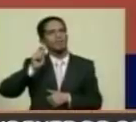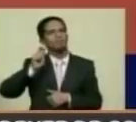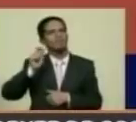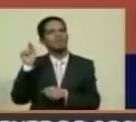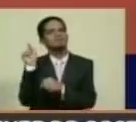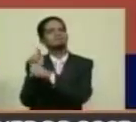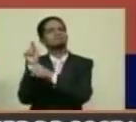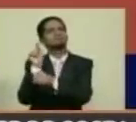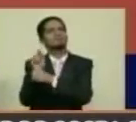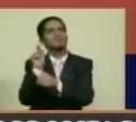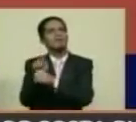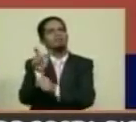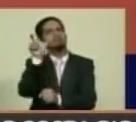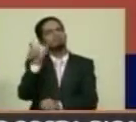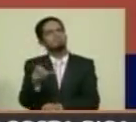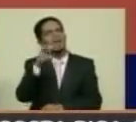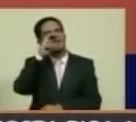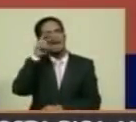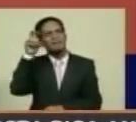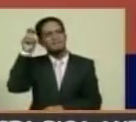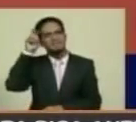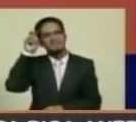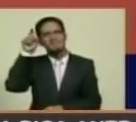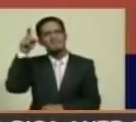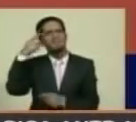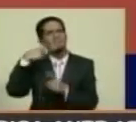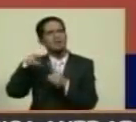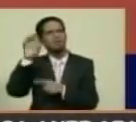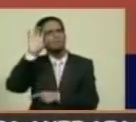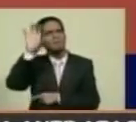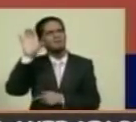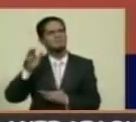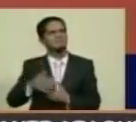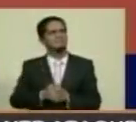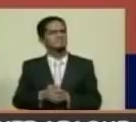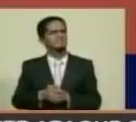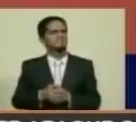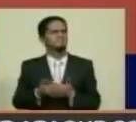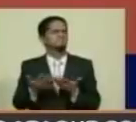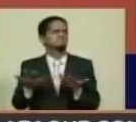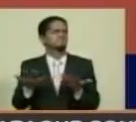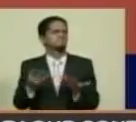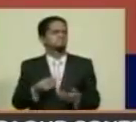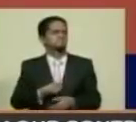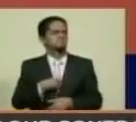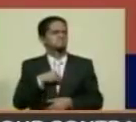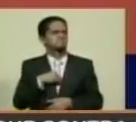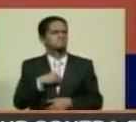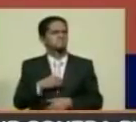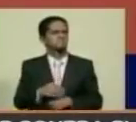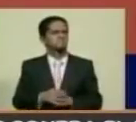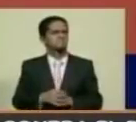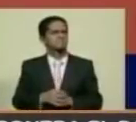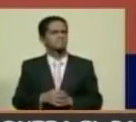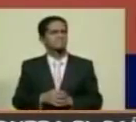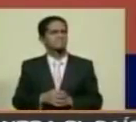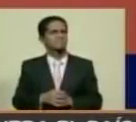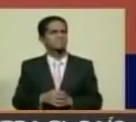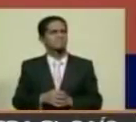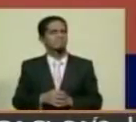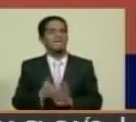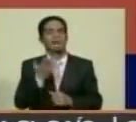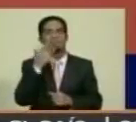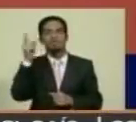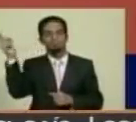insultando al canciller Borrell. Es decir, que en el caso que el canciller Borrell viniera